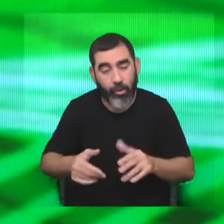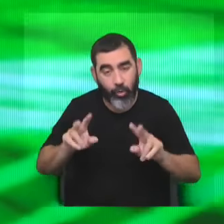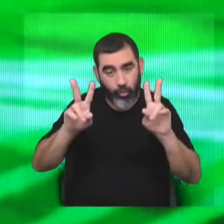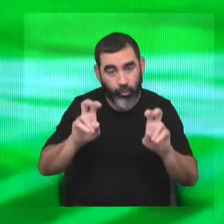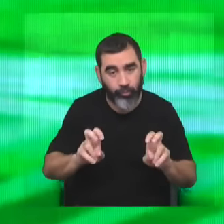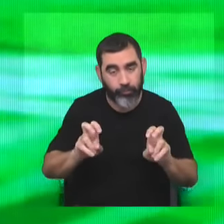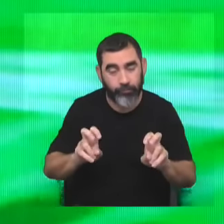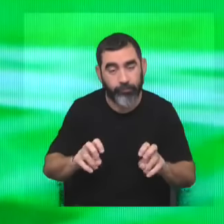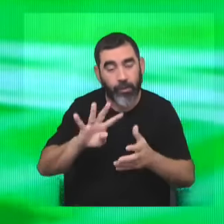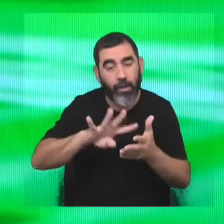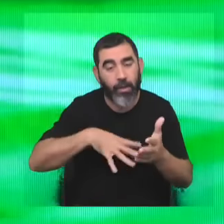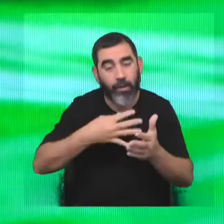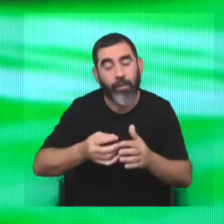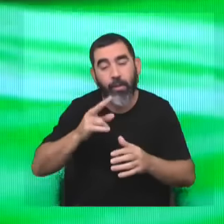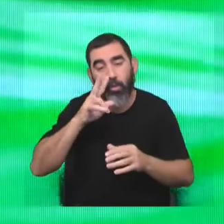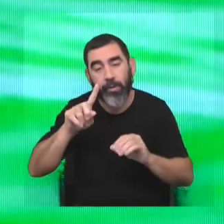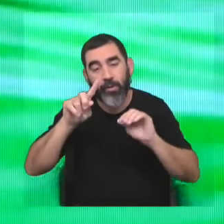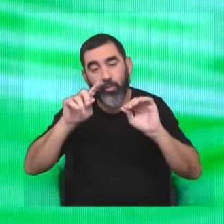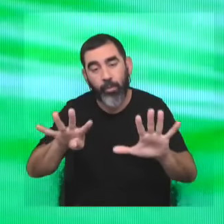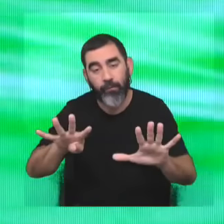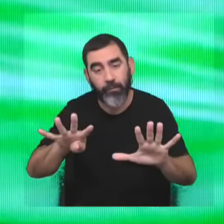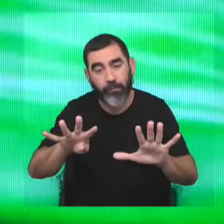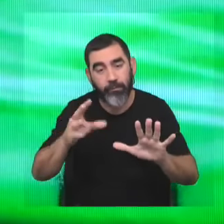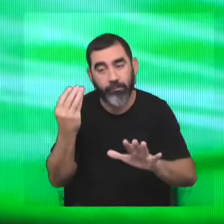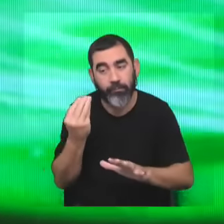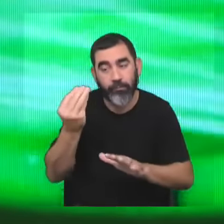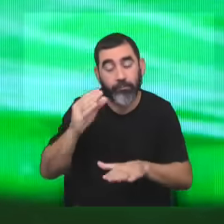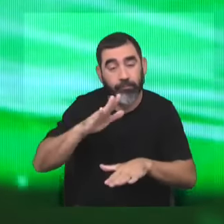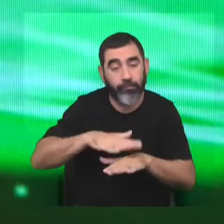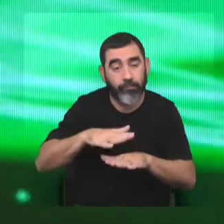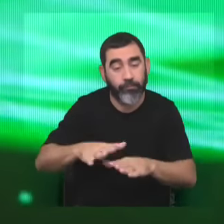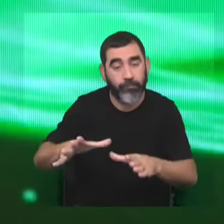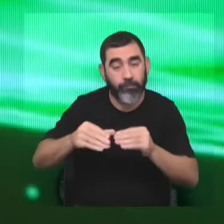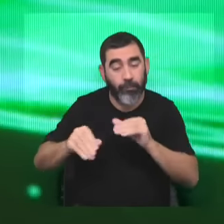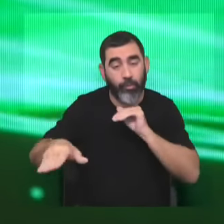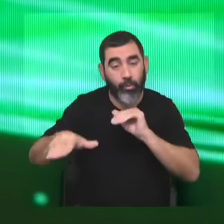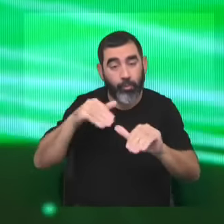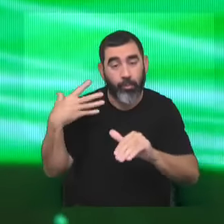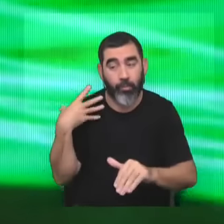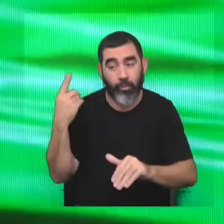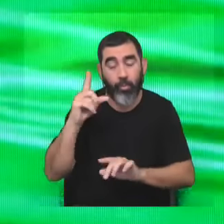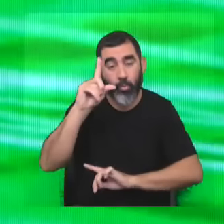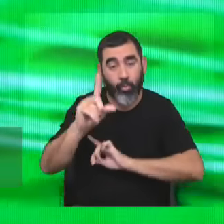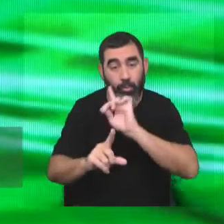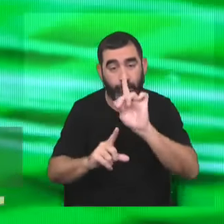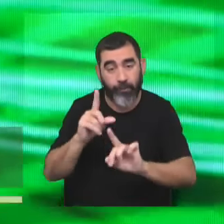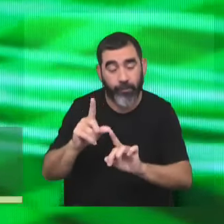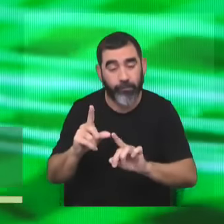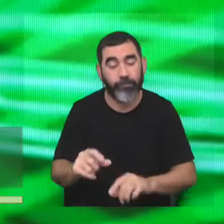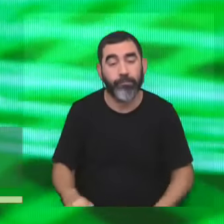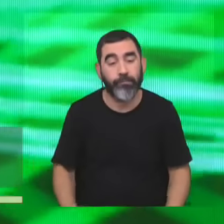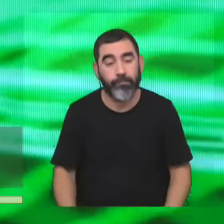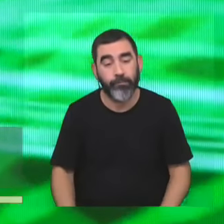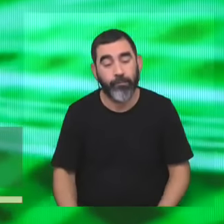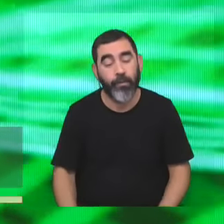adelante esta agenda en el año 2019 y cuando asumimos esa responsabilidad convocadas por el rector actual de la universidad definimos